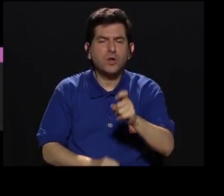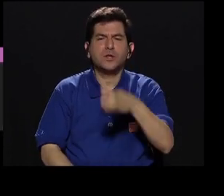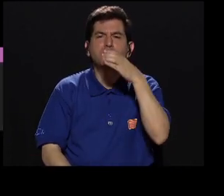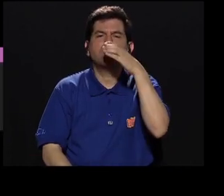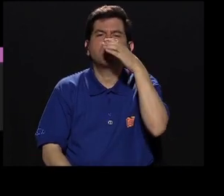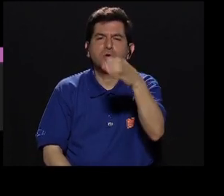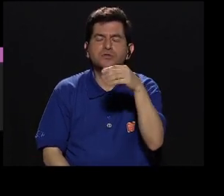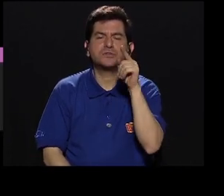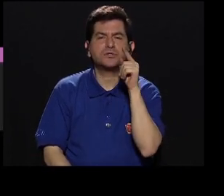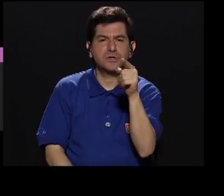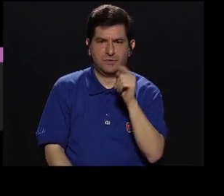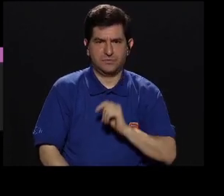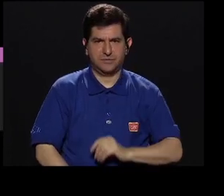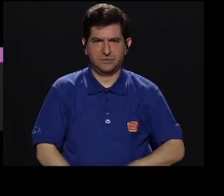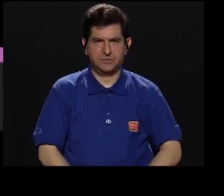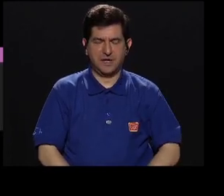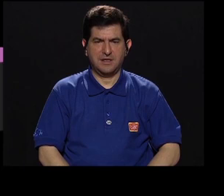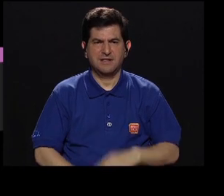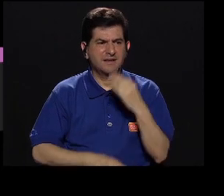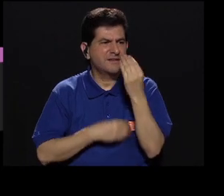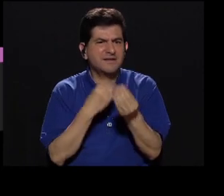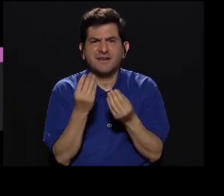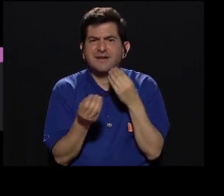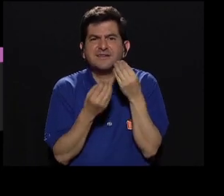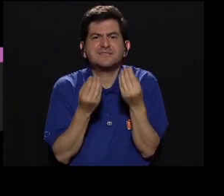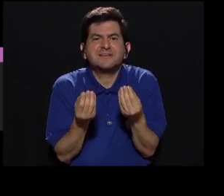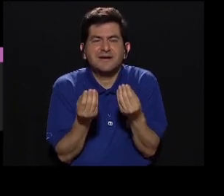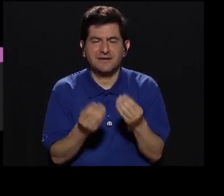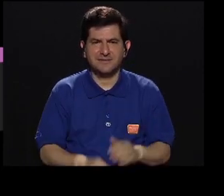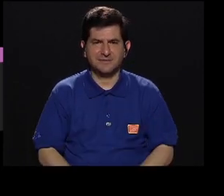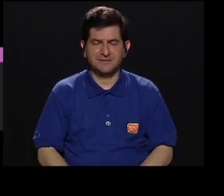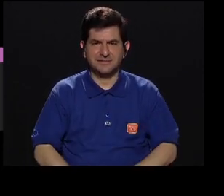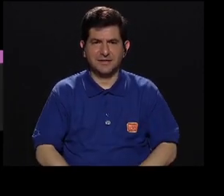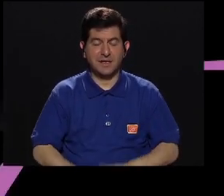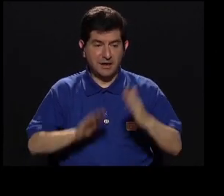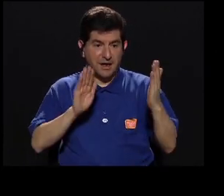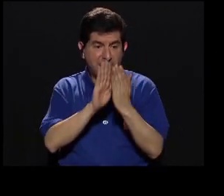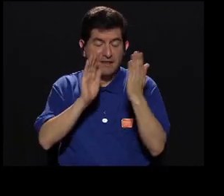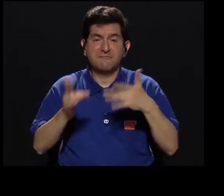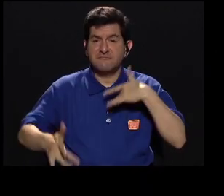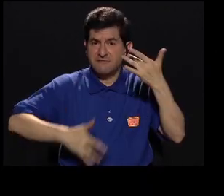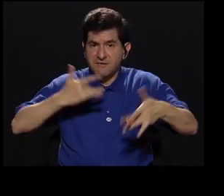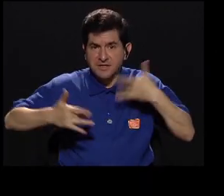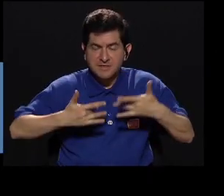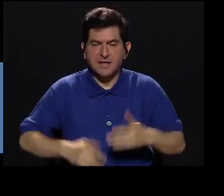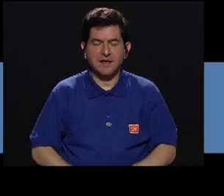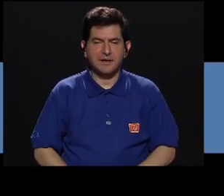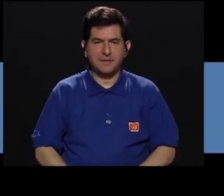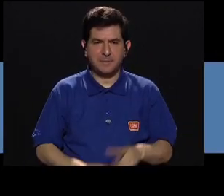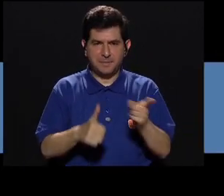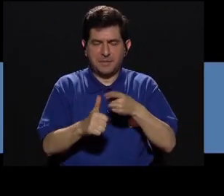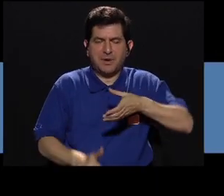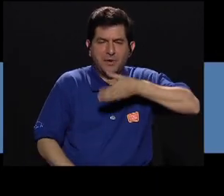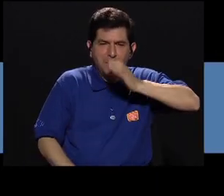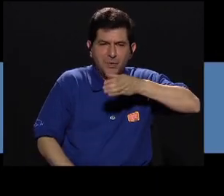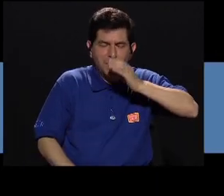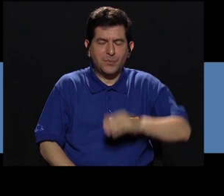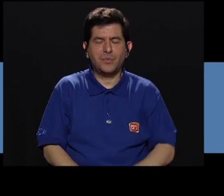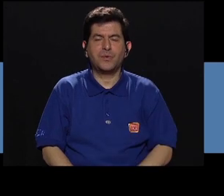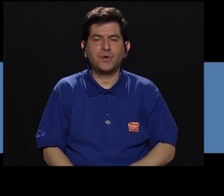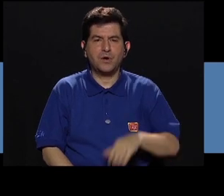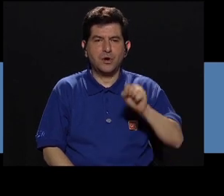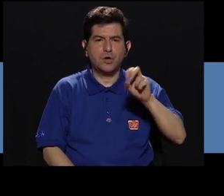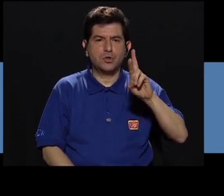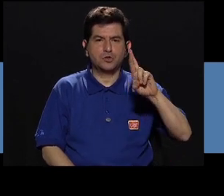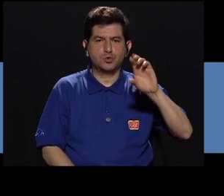recomienda usted hacer que recomienda hacer en ante estos síntomas básicamente hidratarse tomar el suero oral